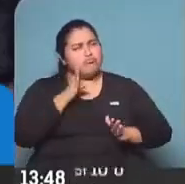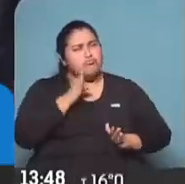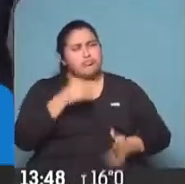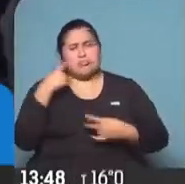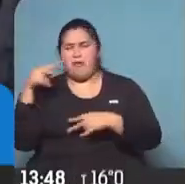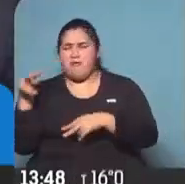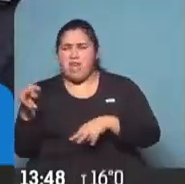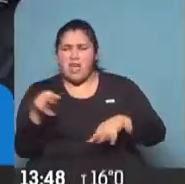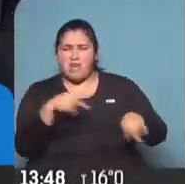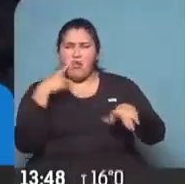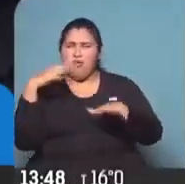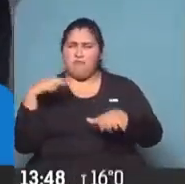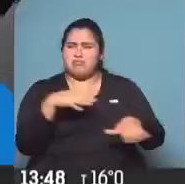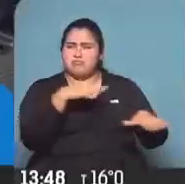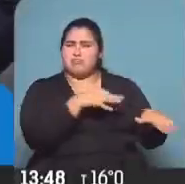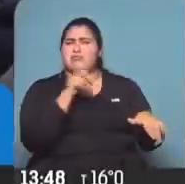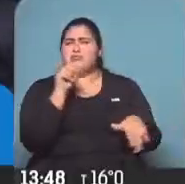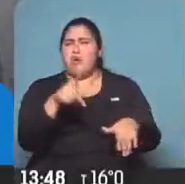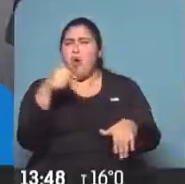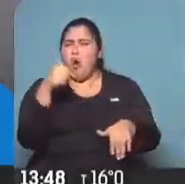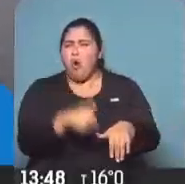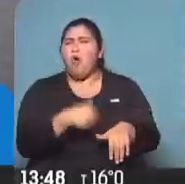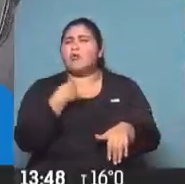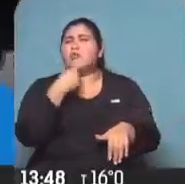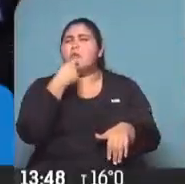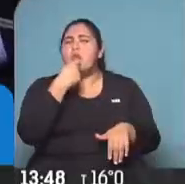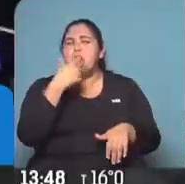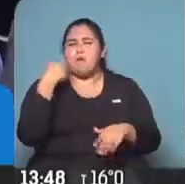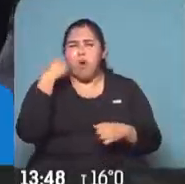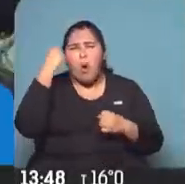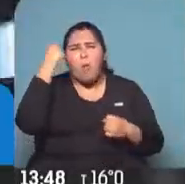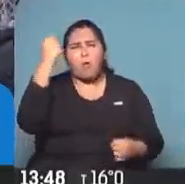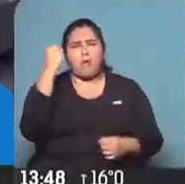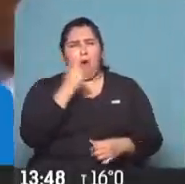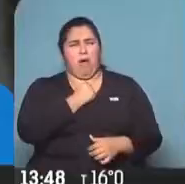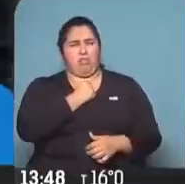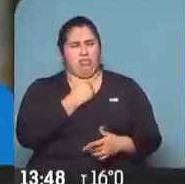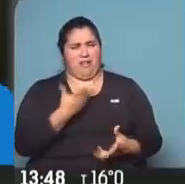policías federales gritar el día de la independencia vivo es patria